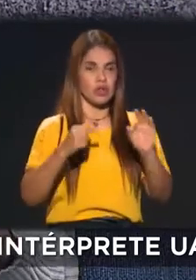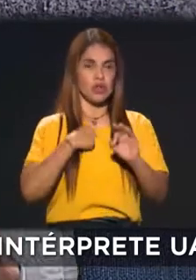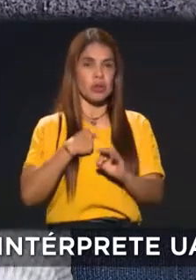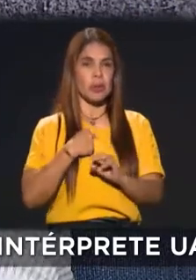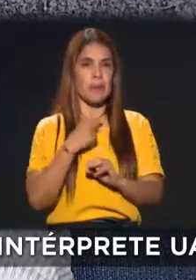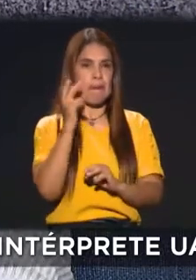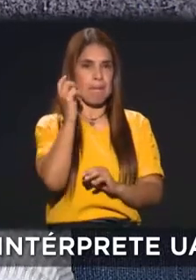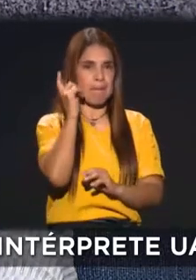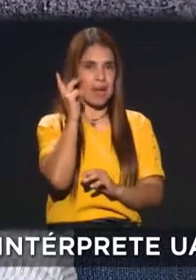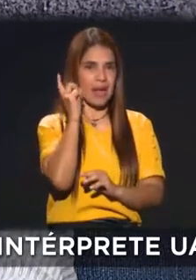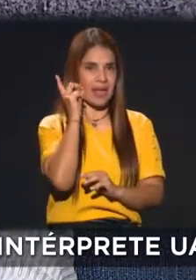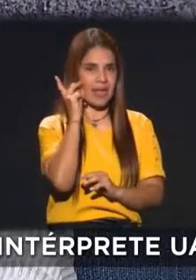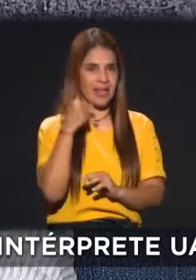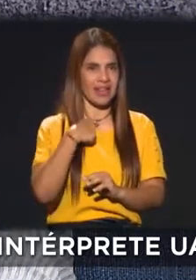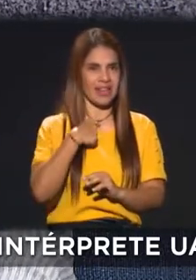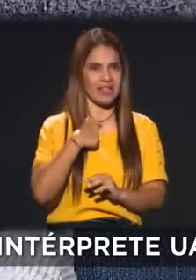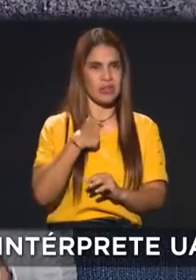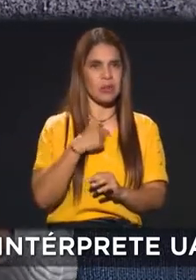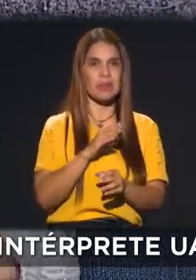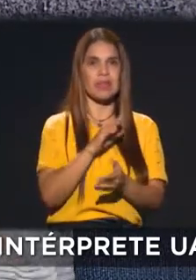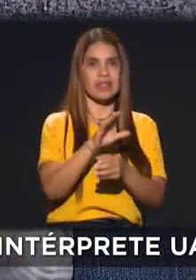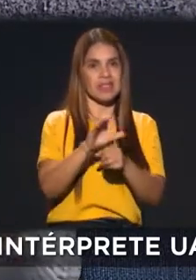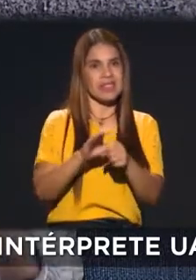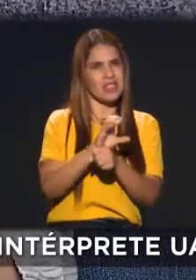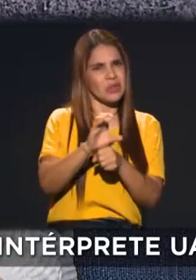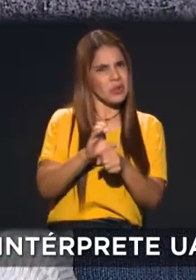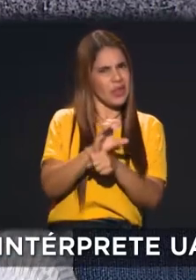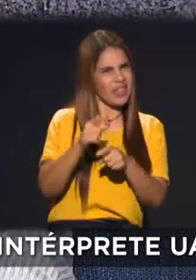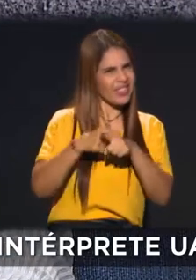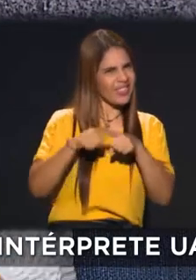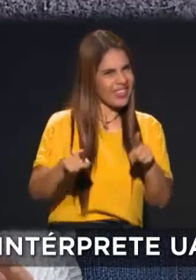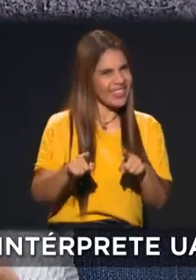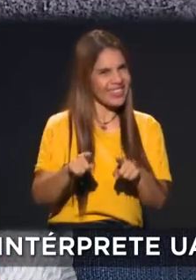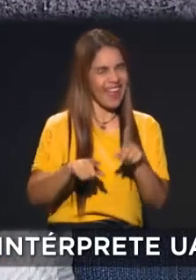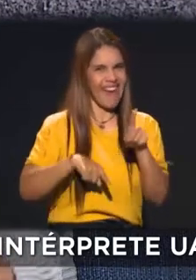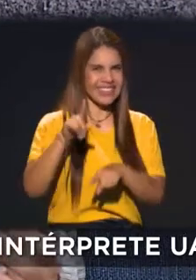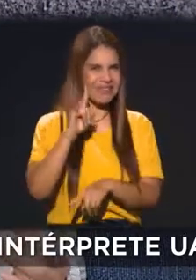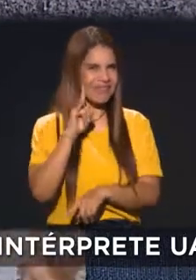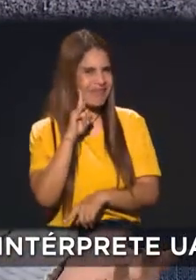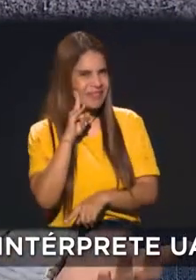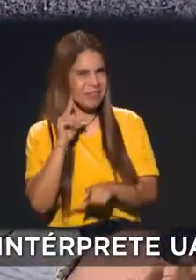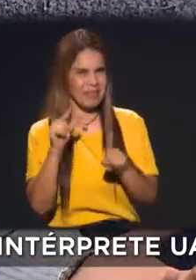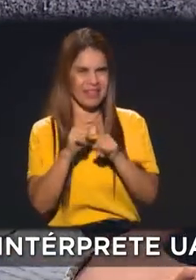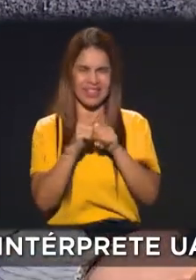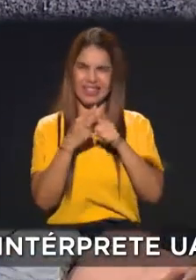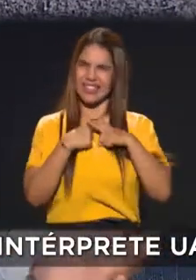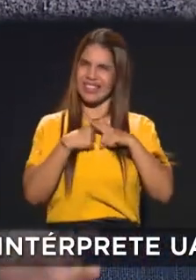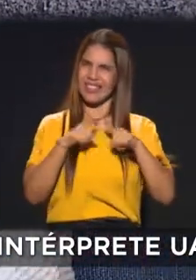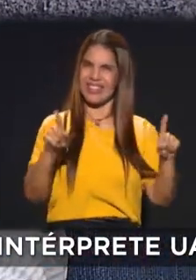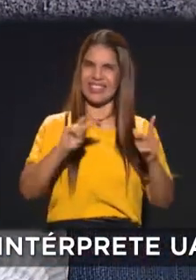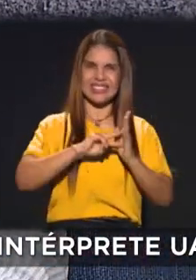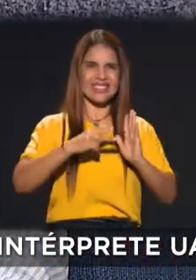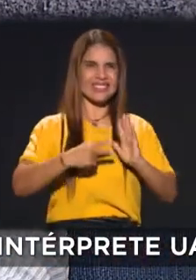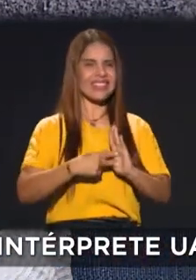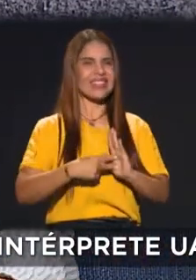soy de Pereira, y en la medida en que uno llega a otra ciudad, uno se encuentra con que hay palabras que de pronto son distintas, que tienen un significado